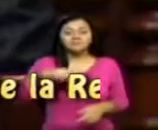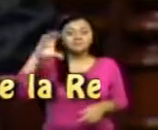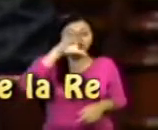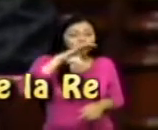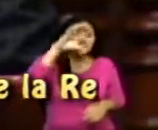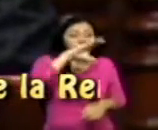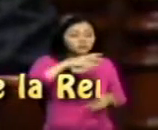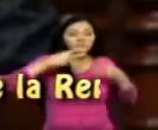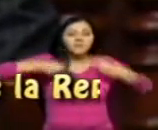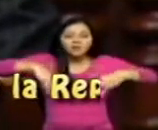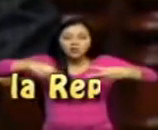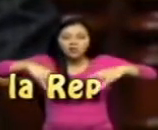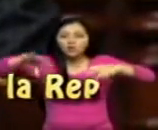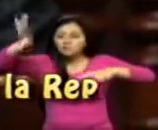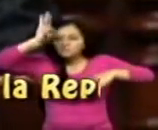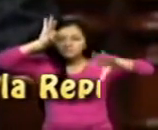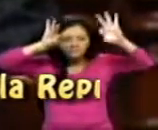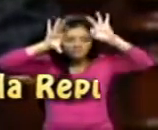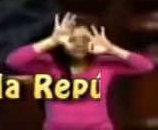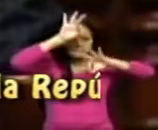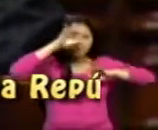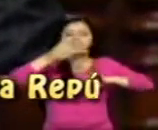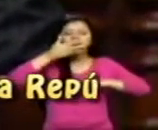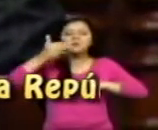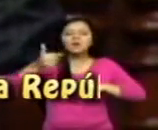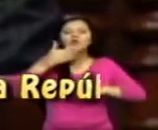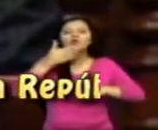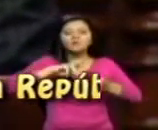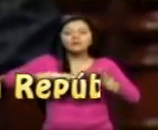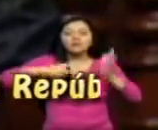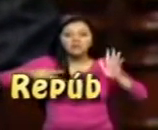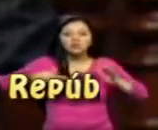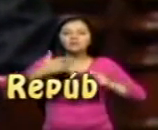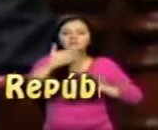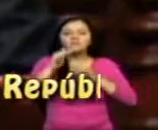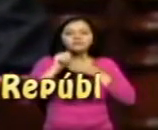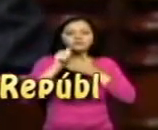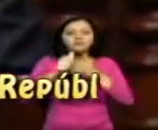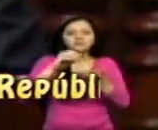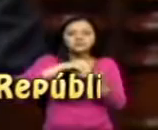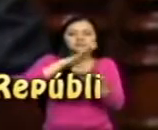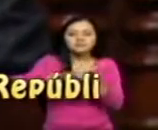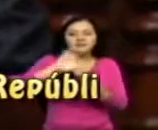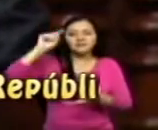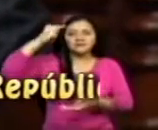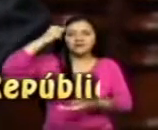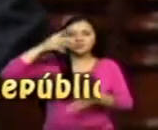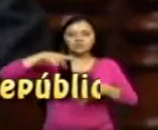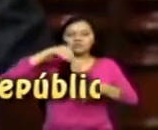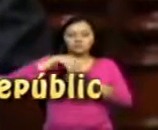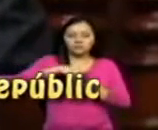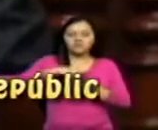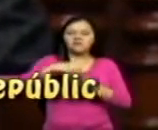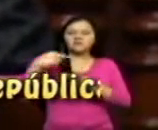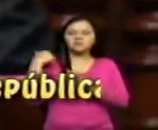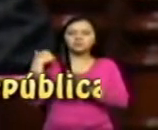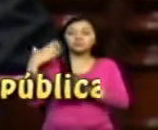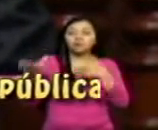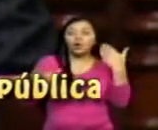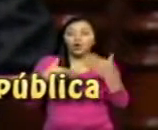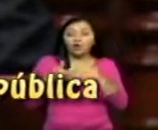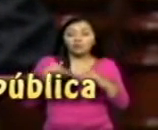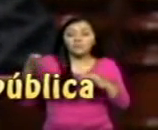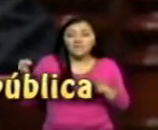Buscaremos las mejores alternativas tecnológicas dirigidas por el Estado para llegar a todos